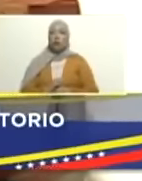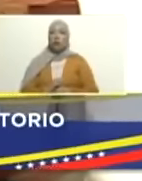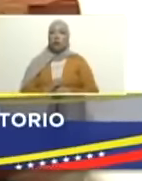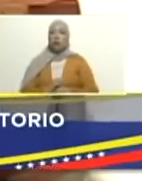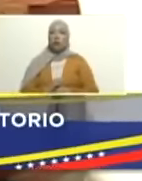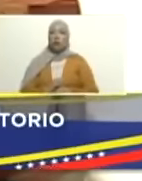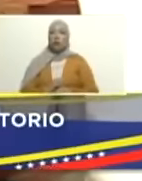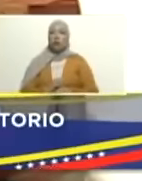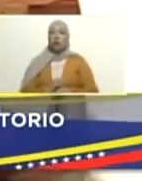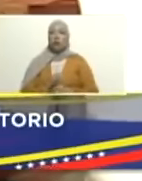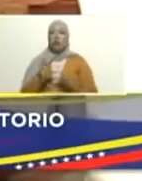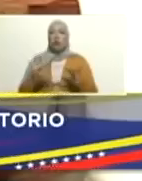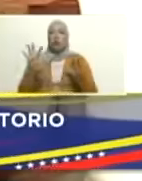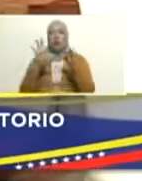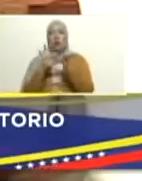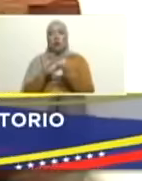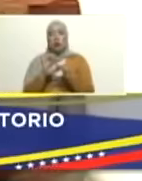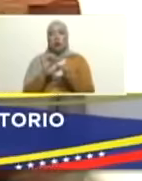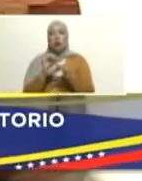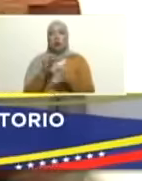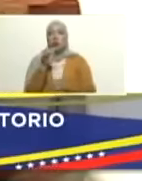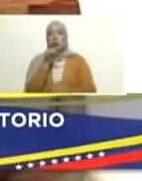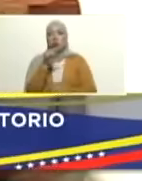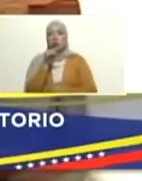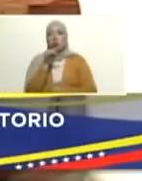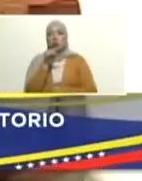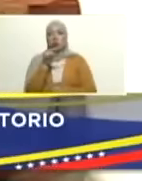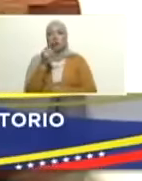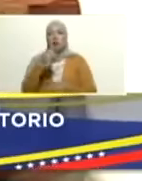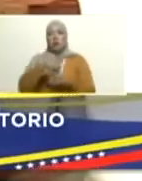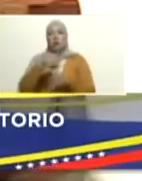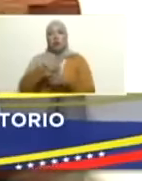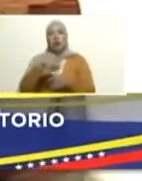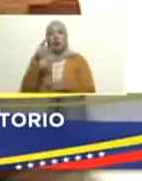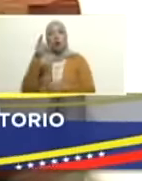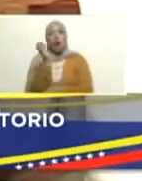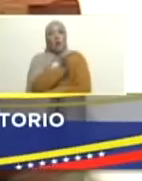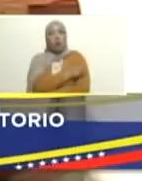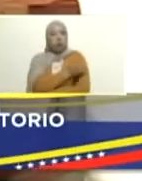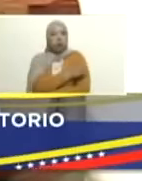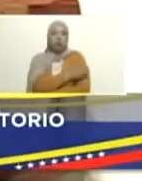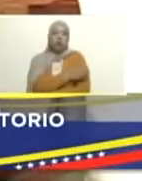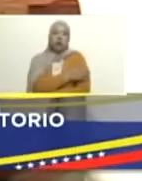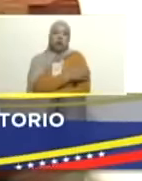la Plataforma Unitaria, que es una de las oposiciones,